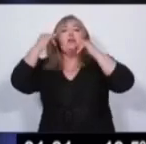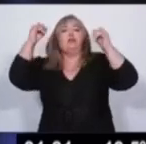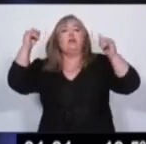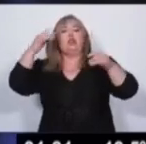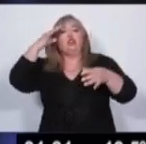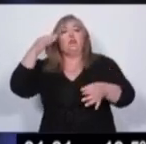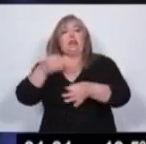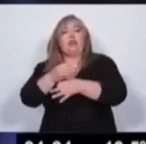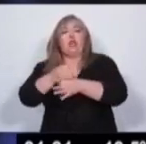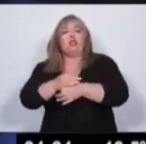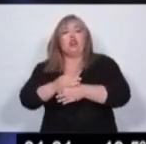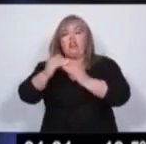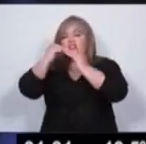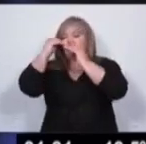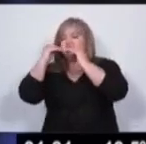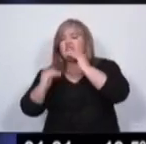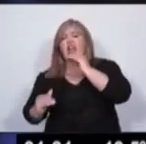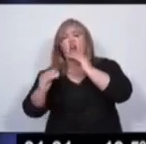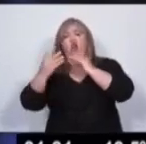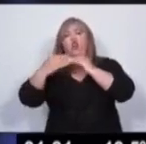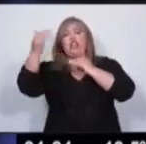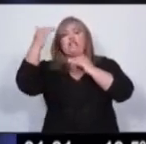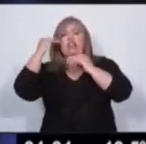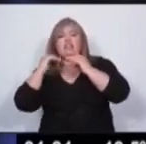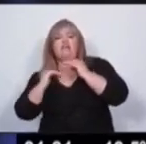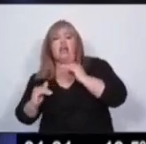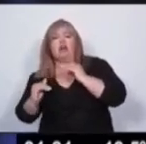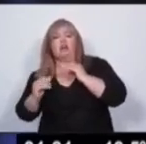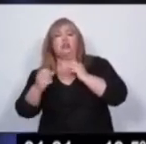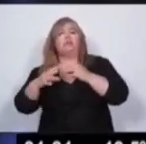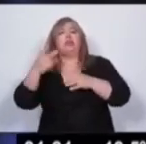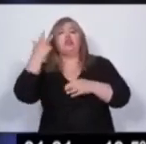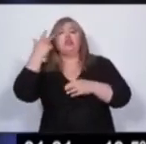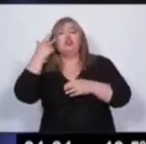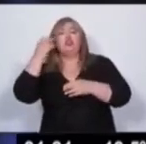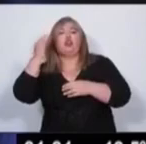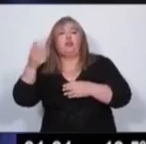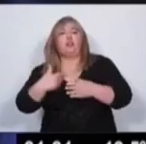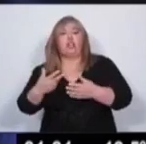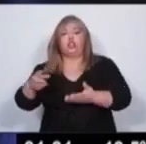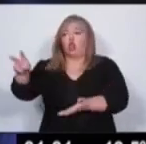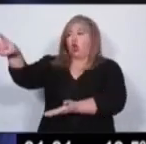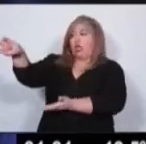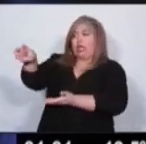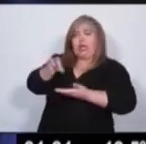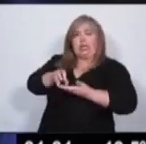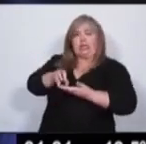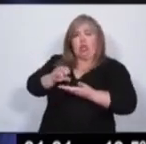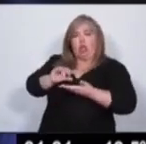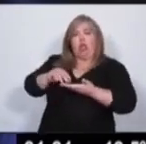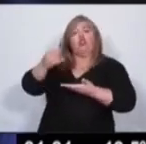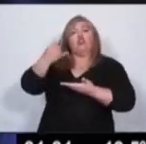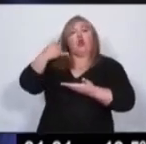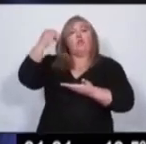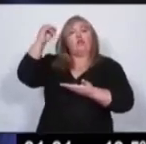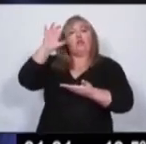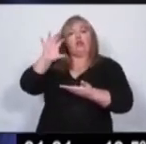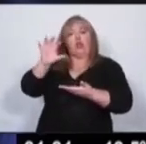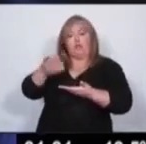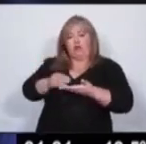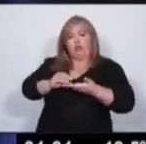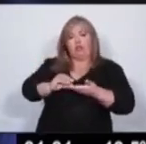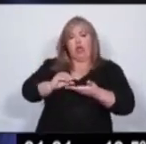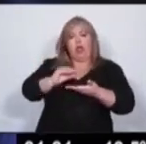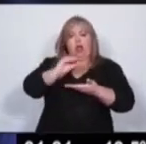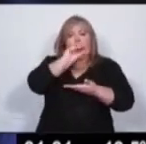se destina solamente el 18% de los ingresos que están previstos en el presupuesto provincial en